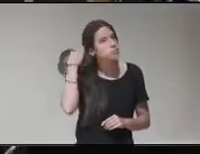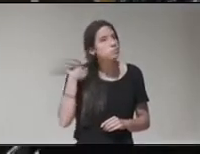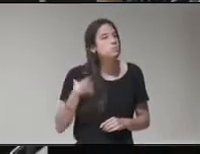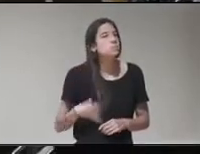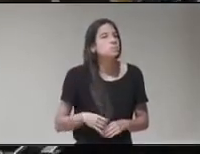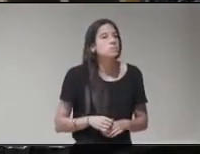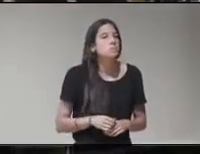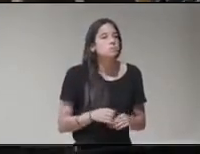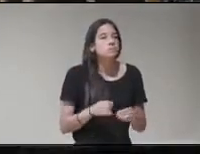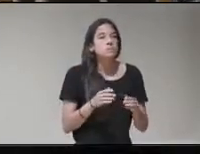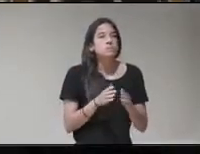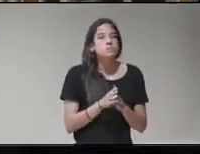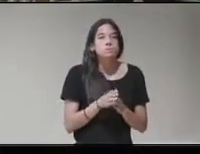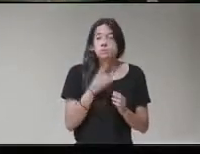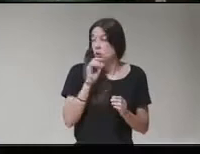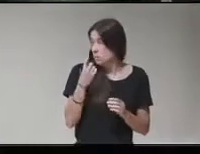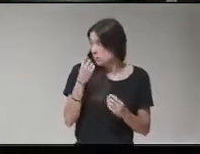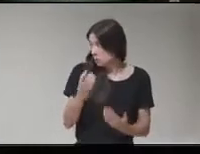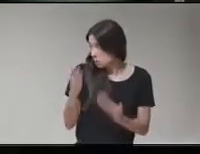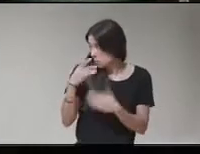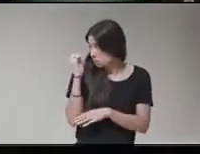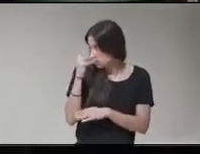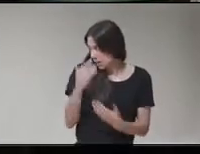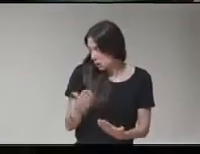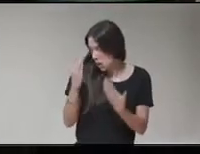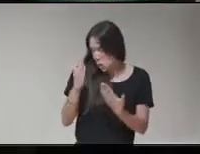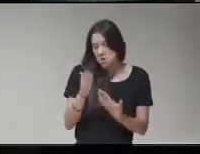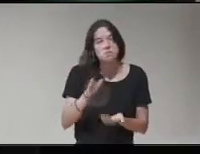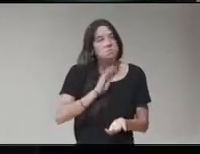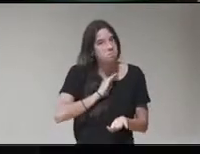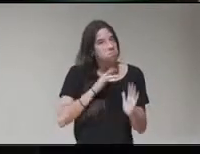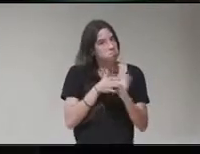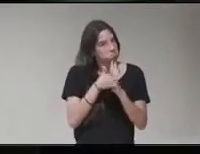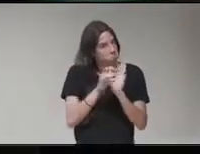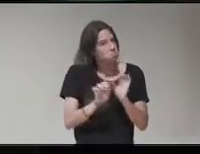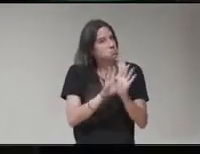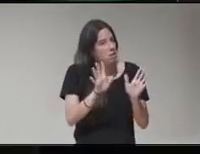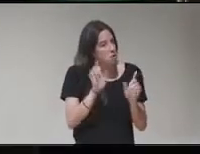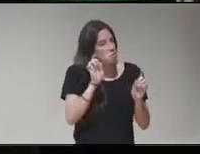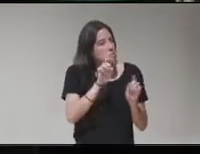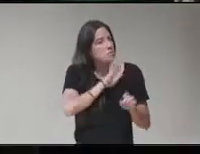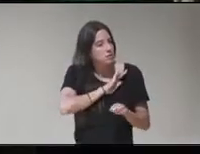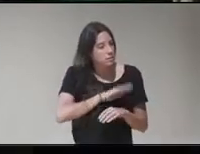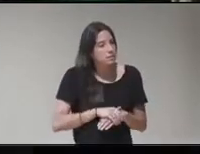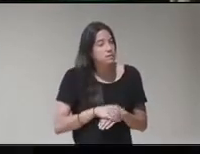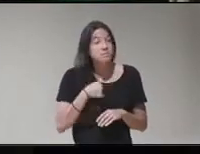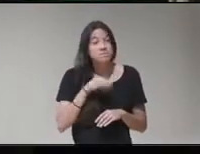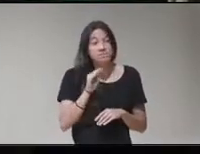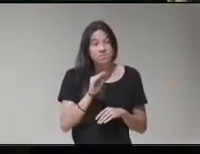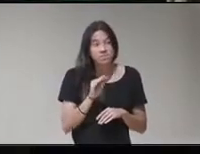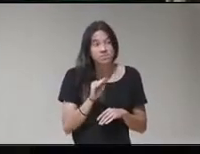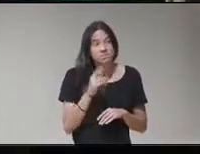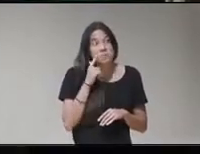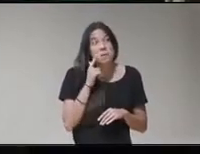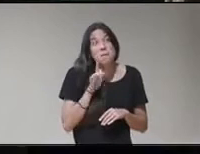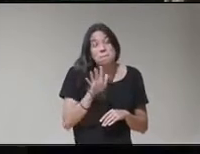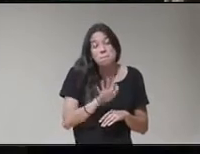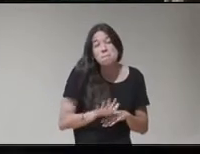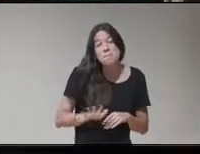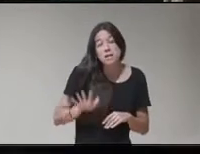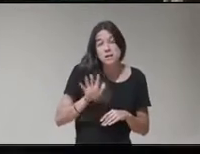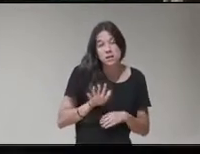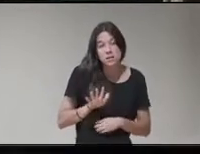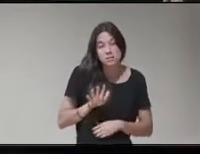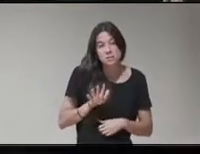Bueno, enhorabuena por la exposición, ha sido muy instructiva, de verdad. Mi pregunta, bueno, parece ser